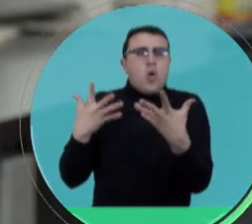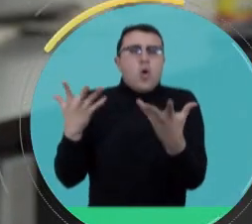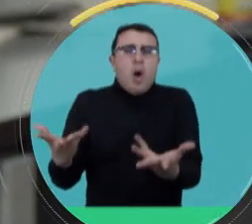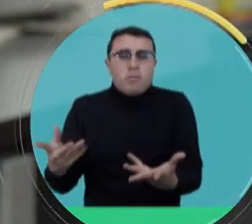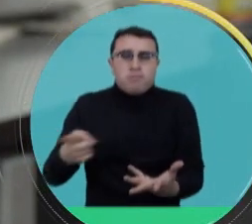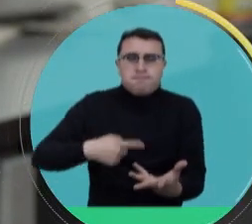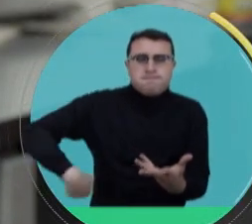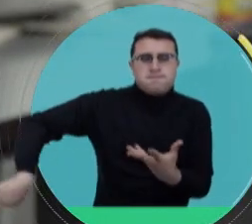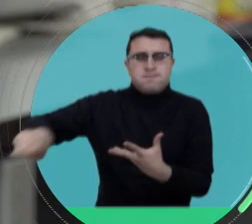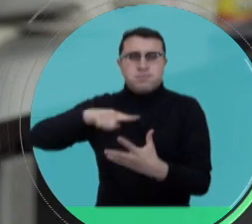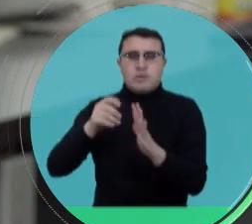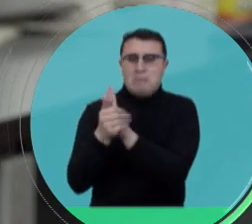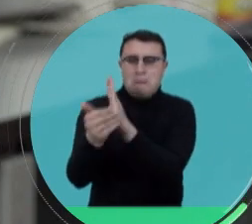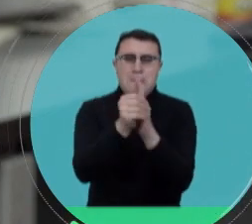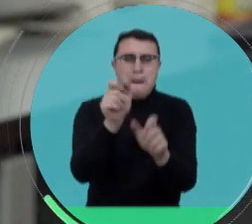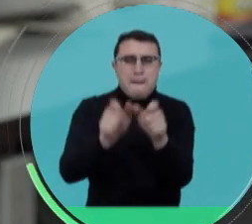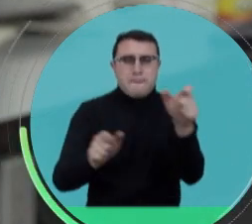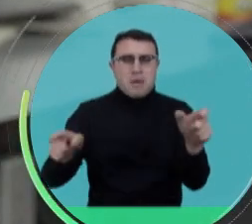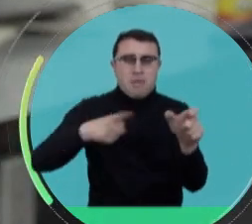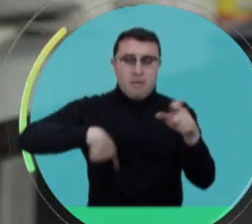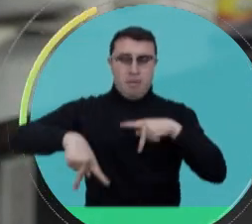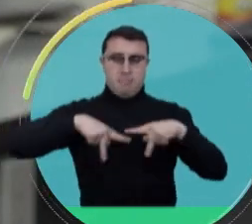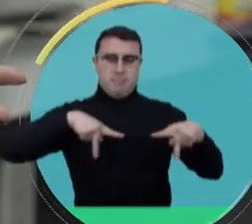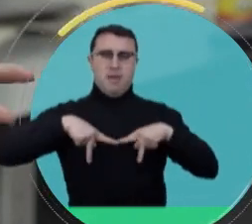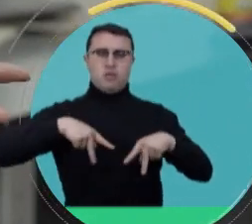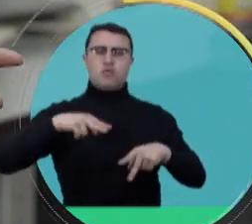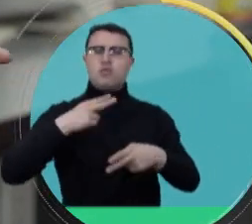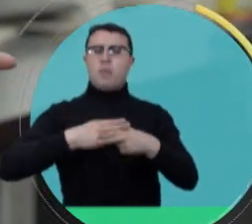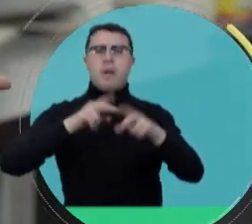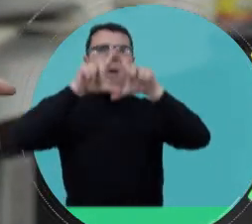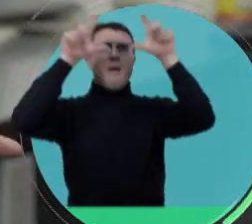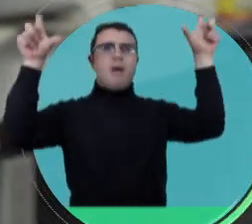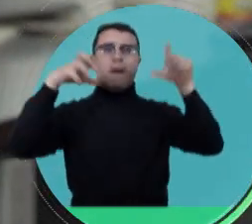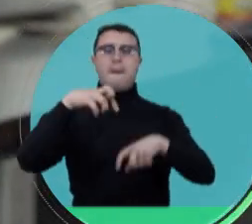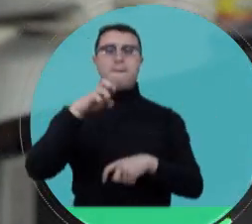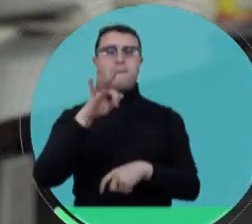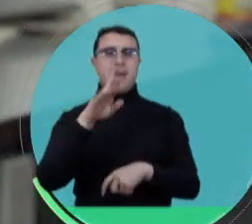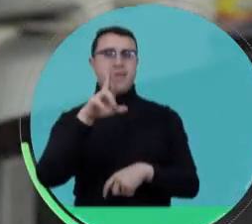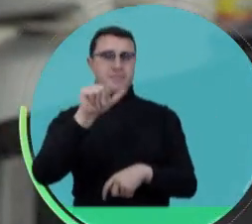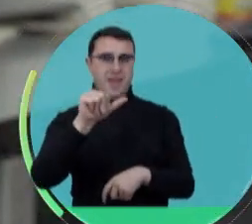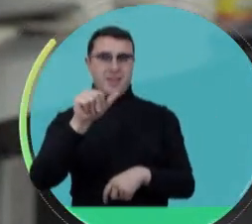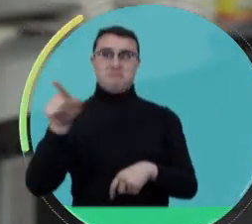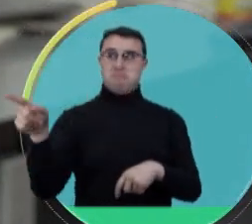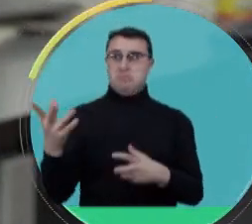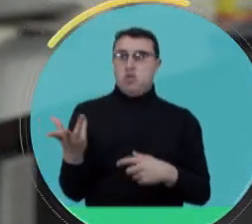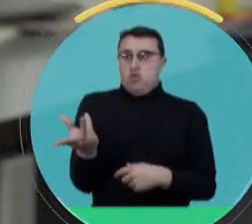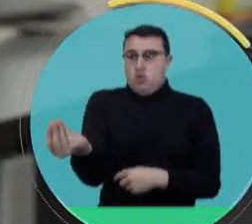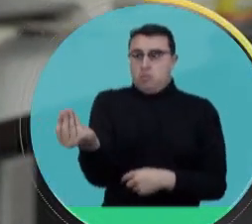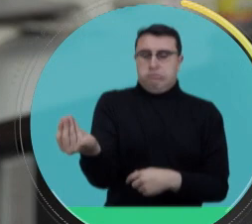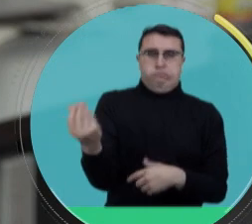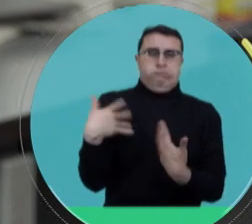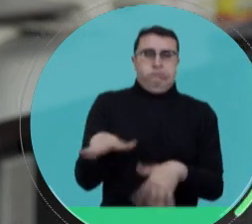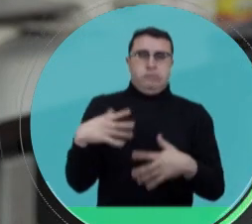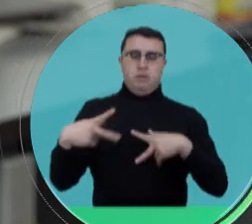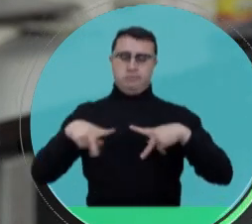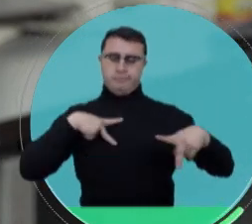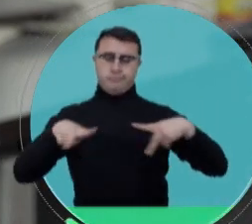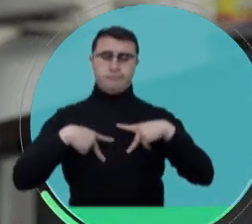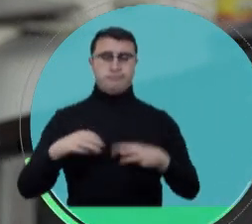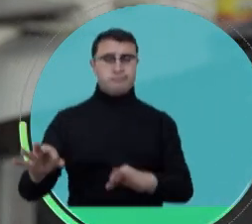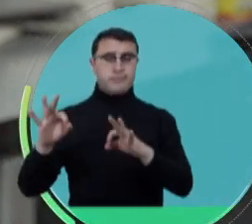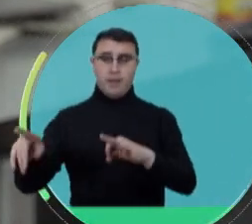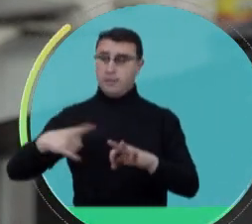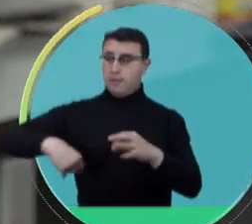eh lo hicimos de la mano de El talento de la gente del teatro Petra que es bueno una compañía